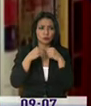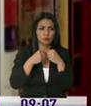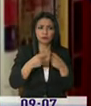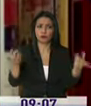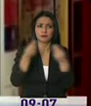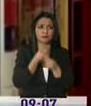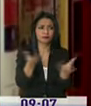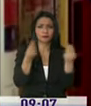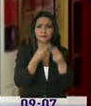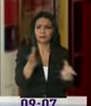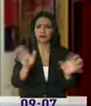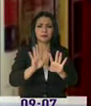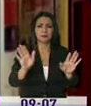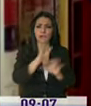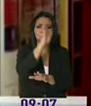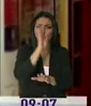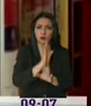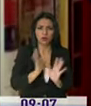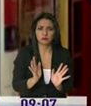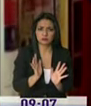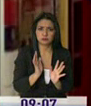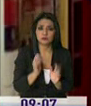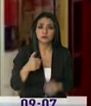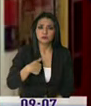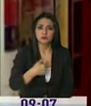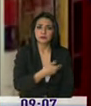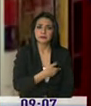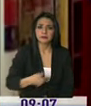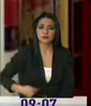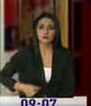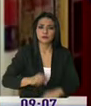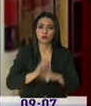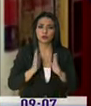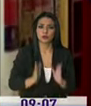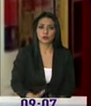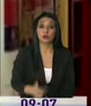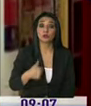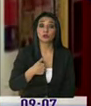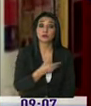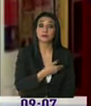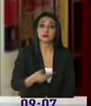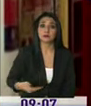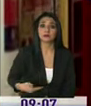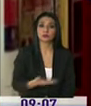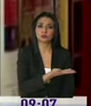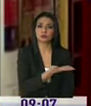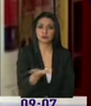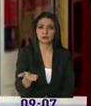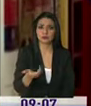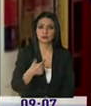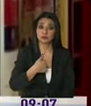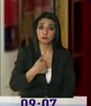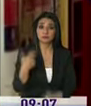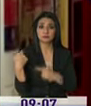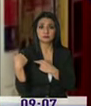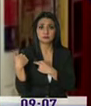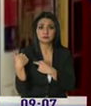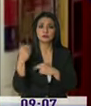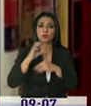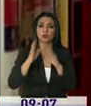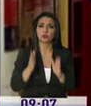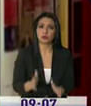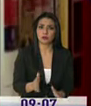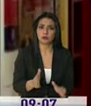organización política a la que pertenezco. Soy presidente de los ecuatorianos, soy el presidente de todos y mi deber mayor es con todo el